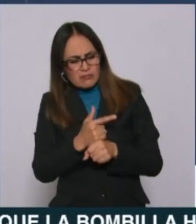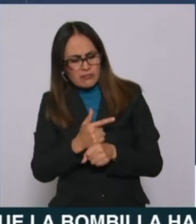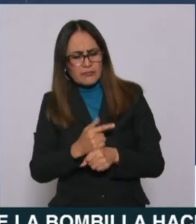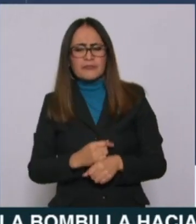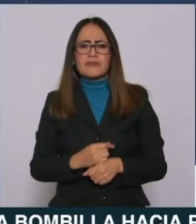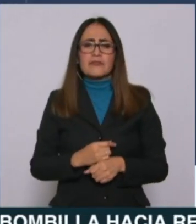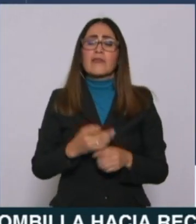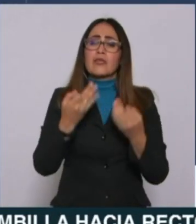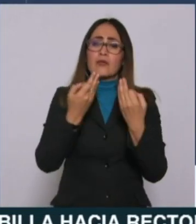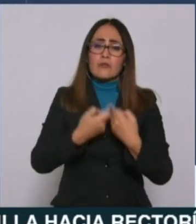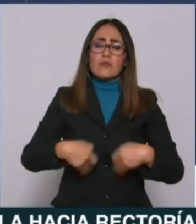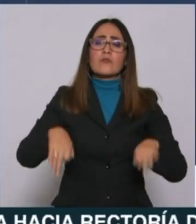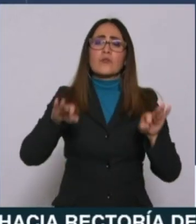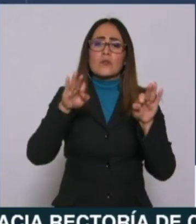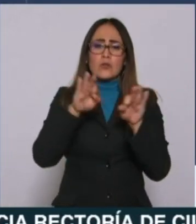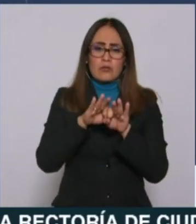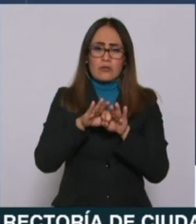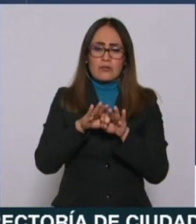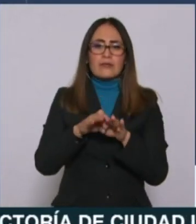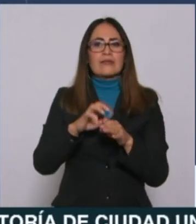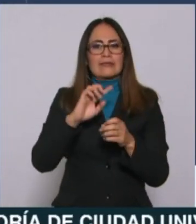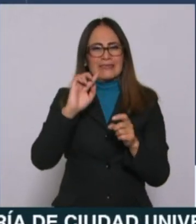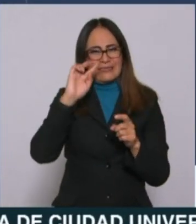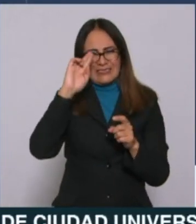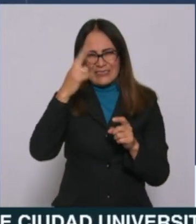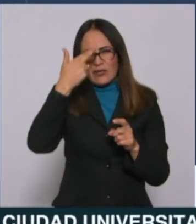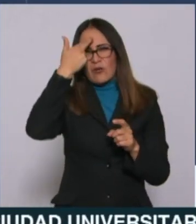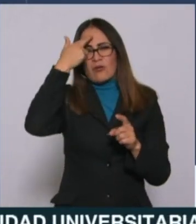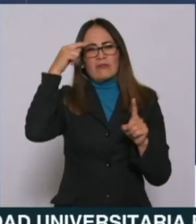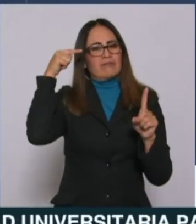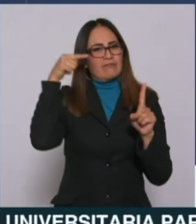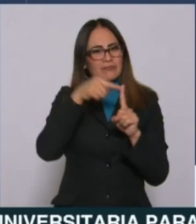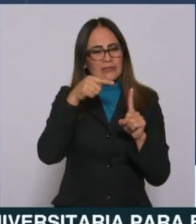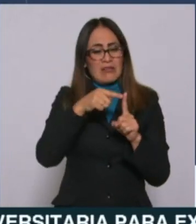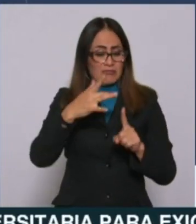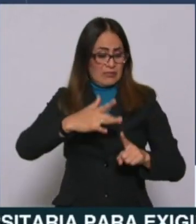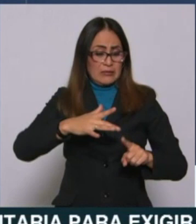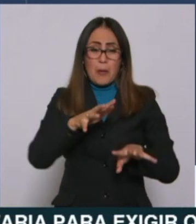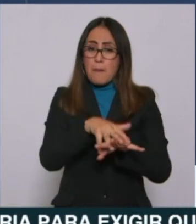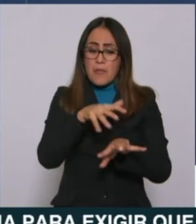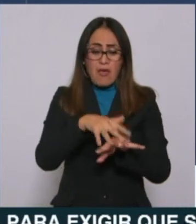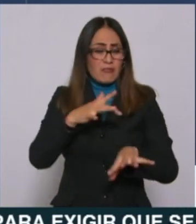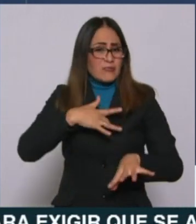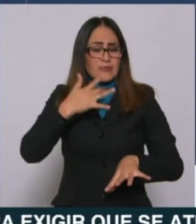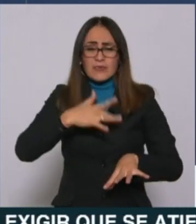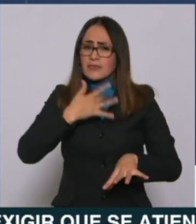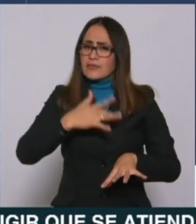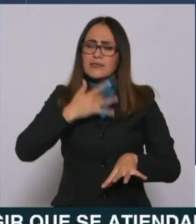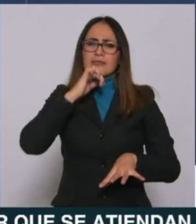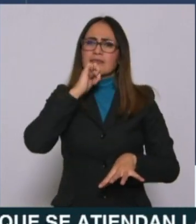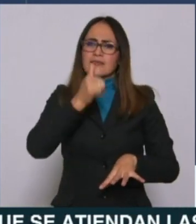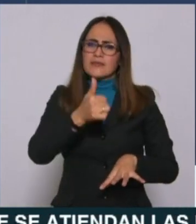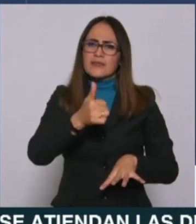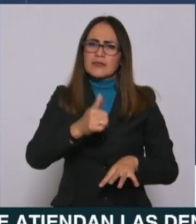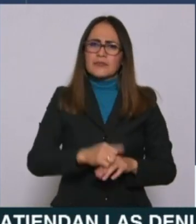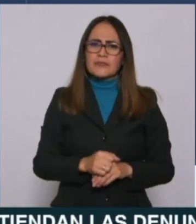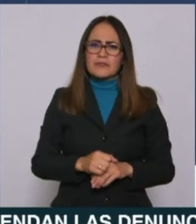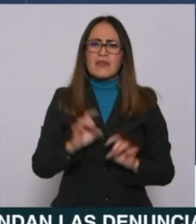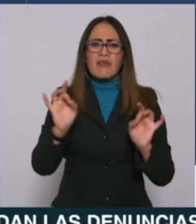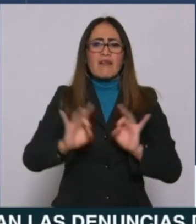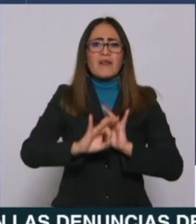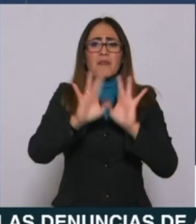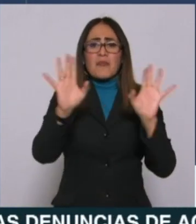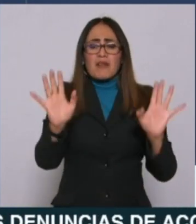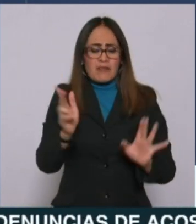lo importante, volvemos al punto, como no se siente, entonces aparece la